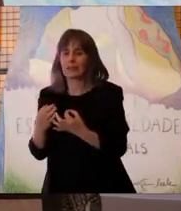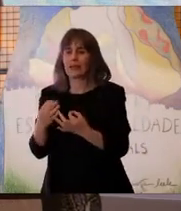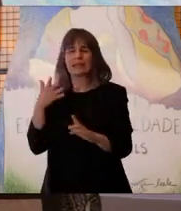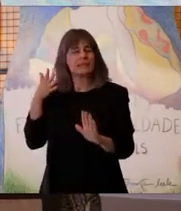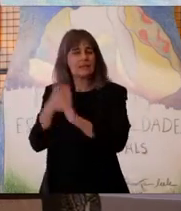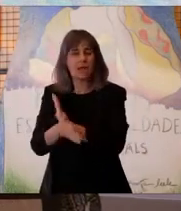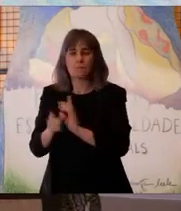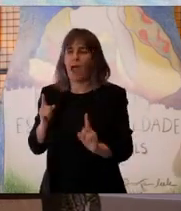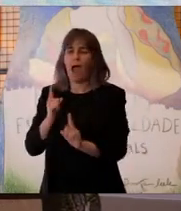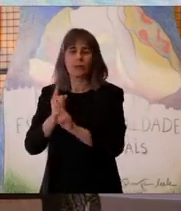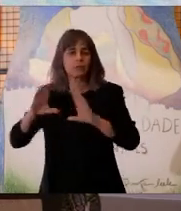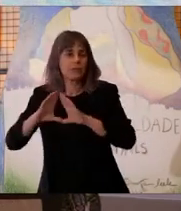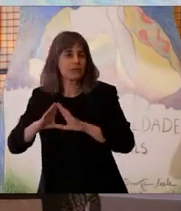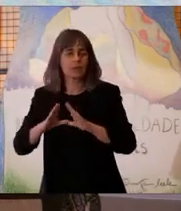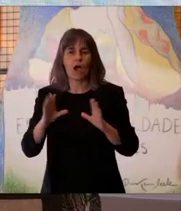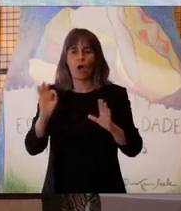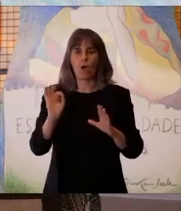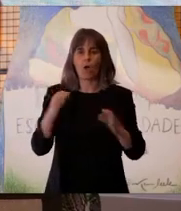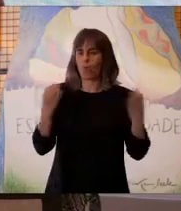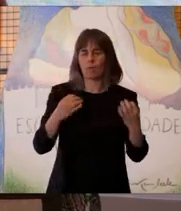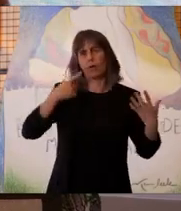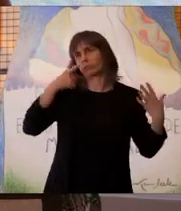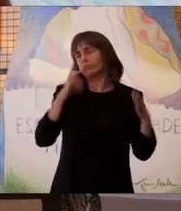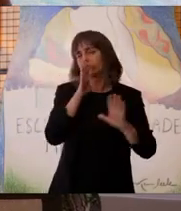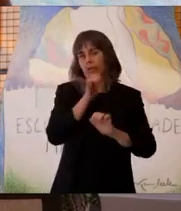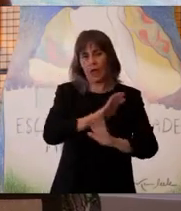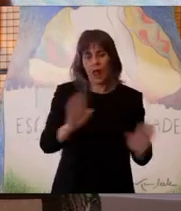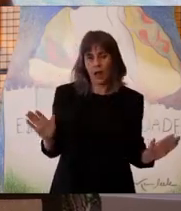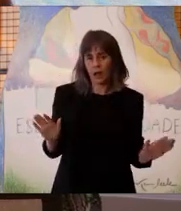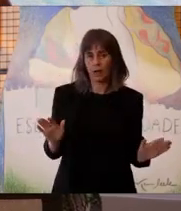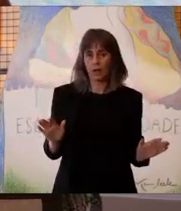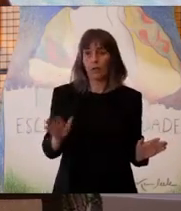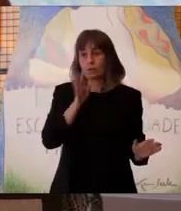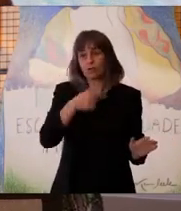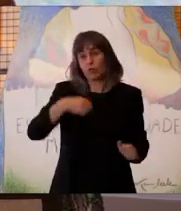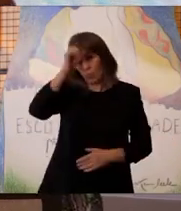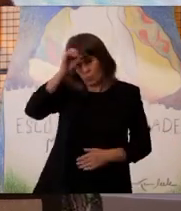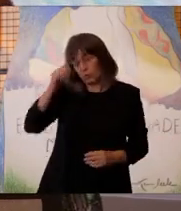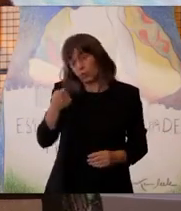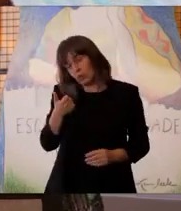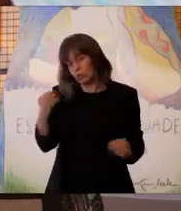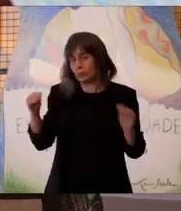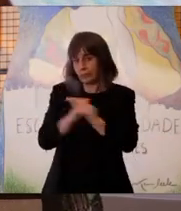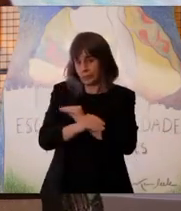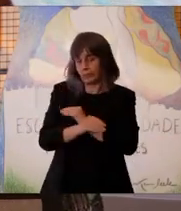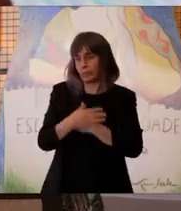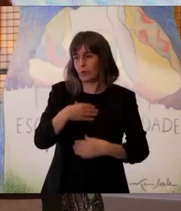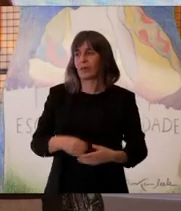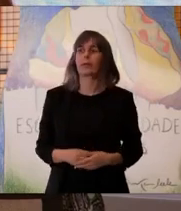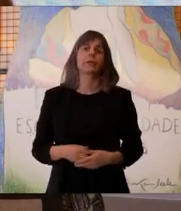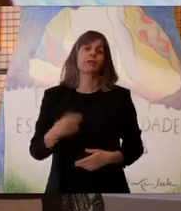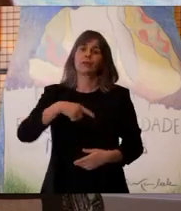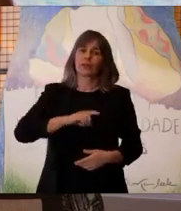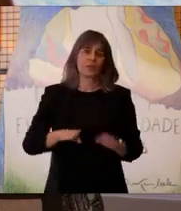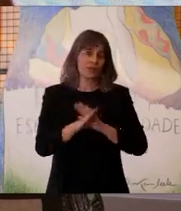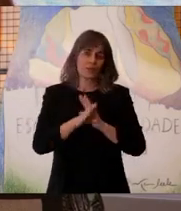si necesariamente es todo terrible Bueno no sé porque mi posición es un poco distinta quizá estaríamos escuchando